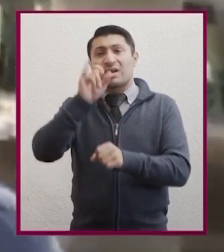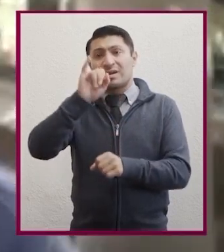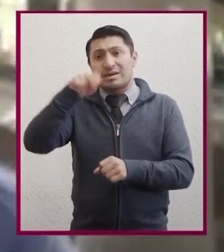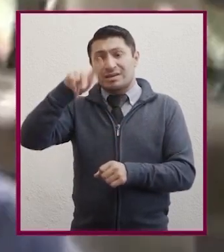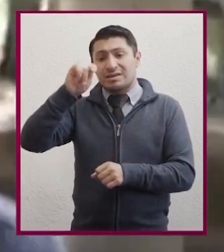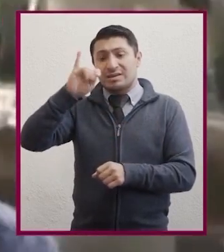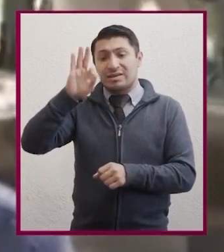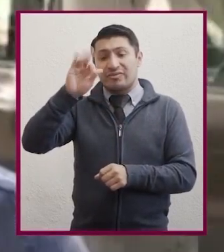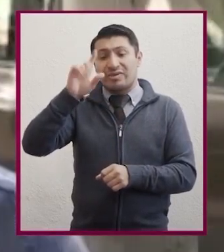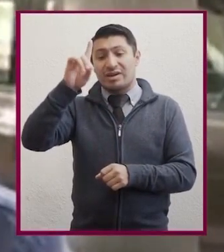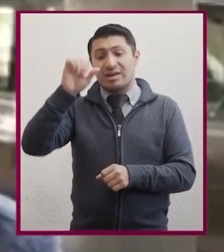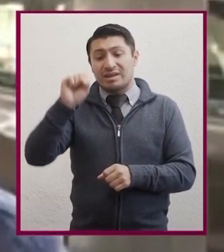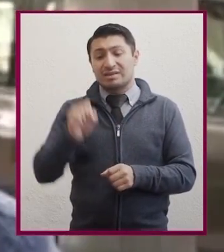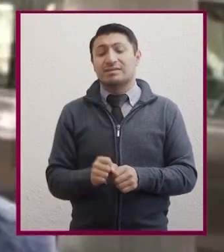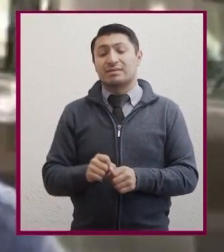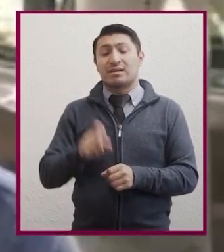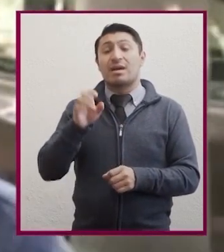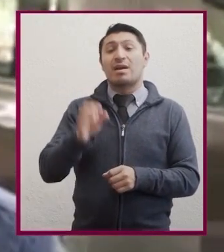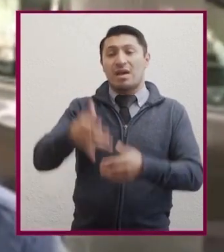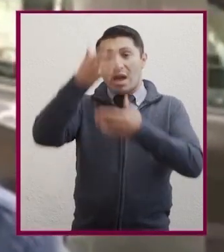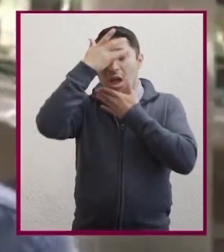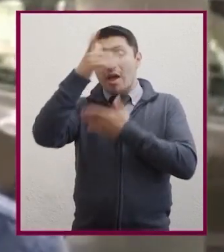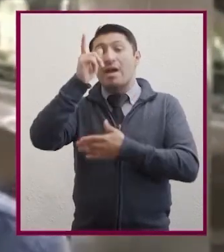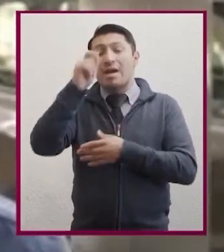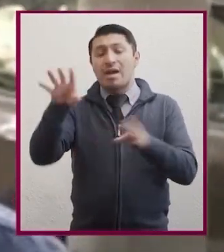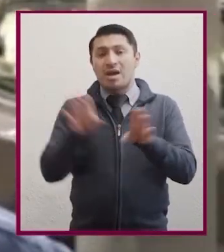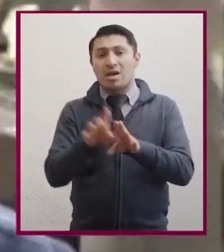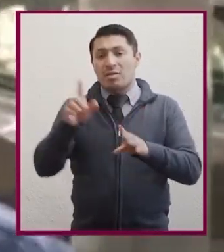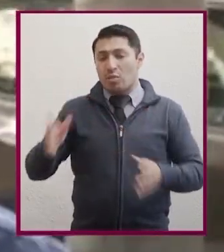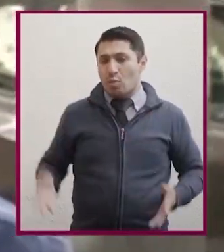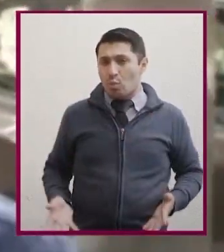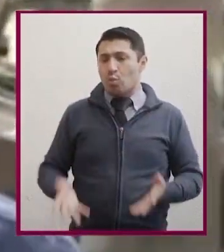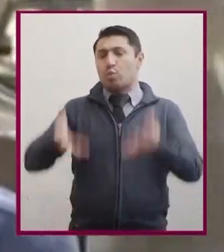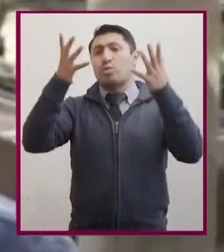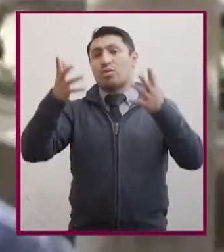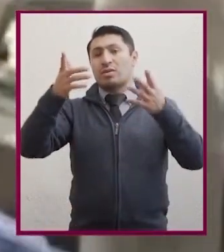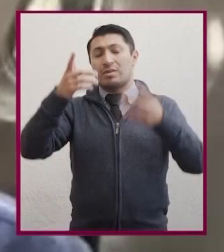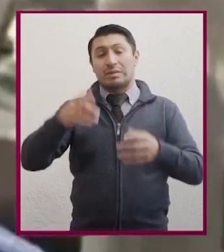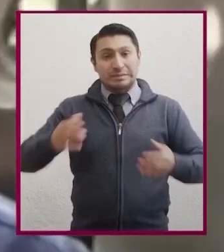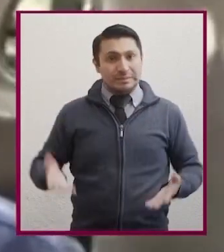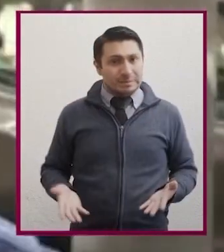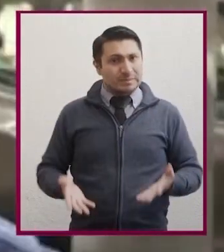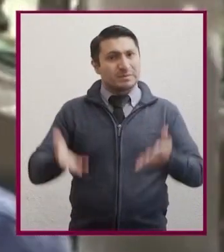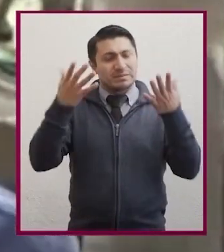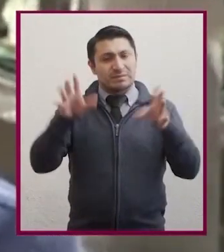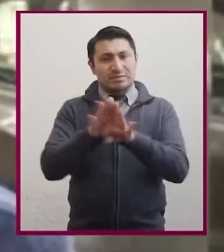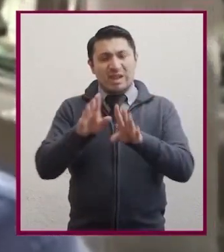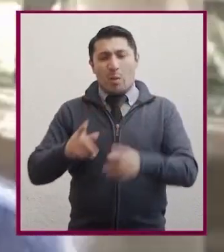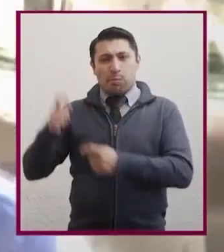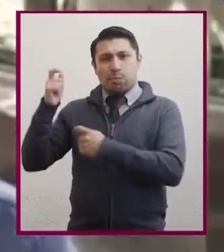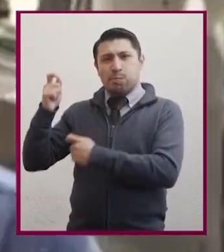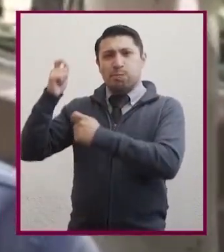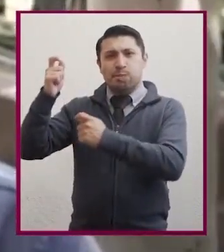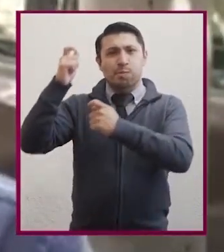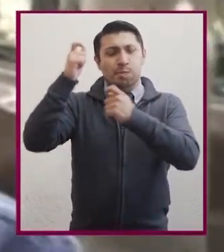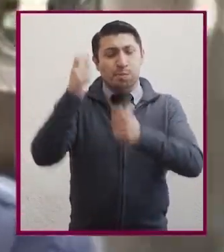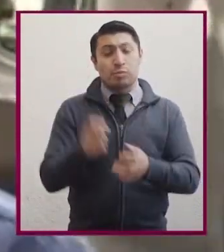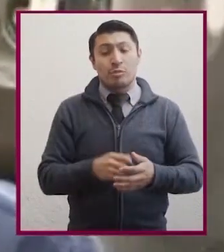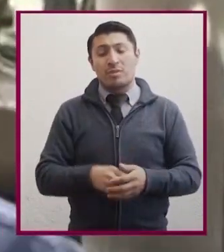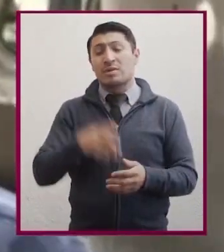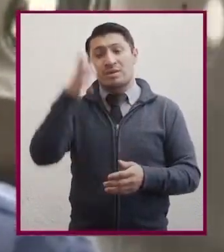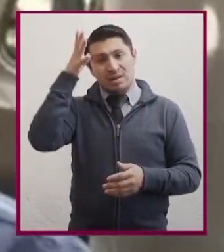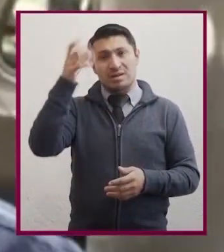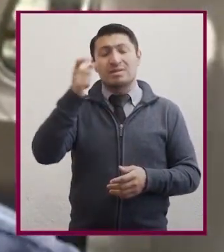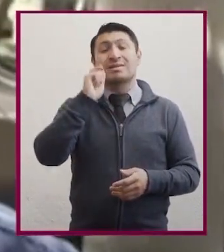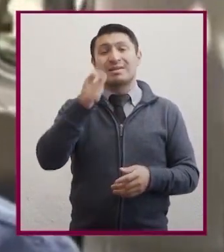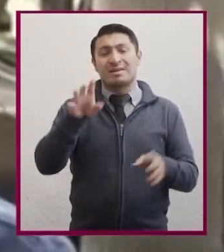intifadas? Intifada en árabe quiere decir levantamiento, alzamiento, como una rebelión. Este término,